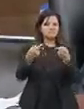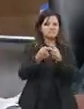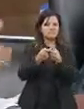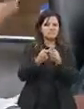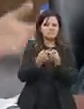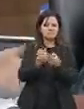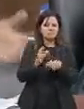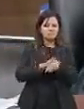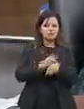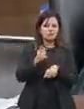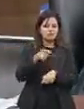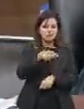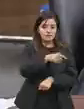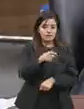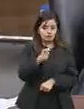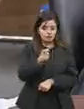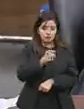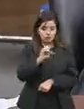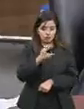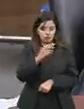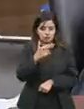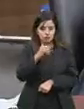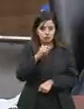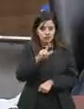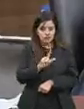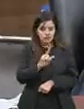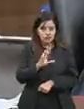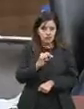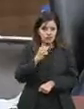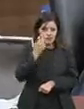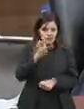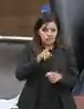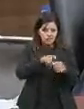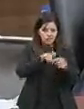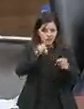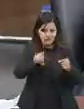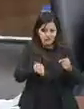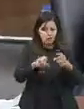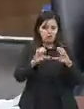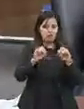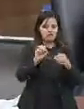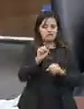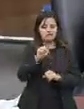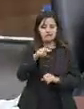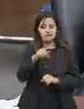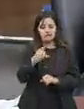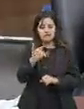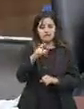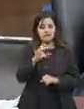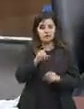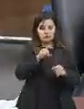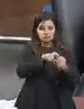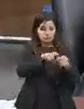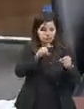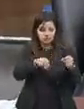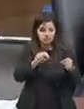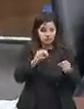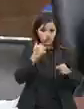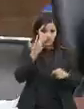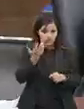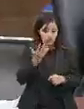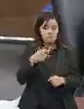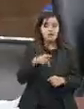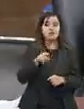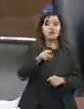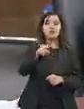no quieran que Xóchitl Gálvez y Santiago Krill dejen el puesto, pero sí ordenan silenciar a todos los servidores públicos